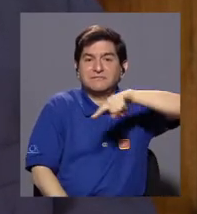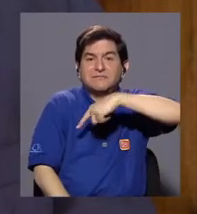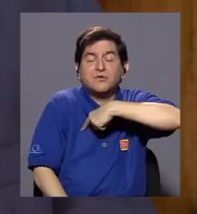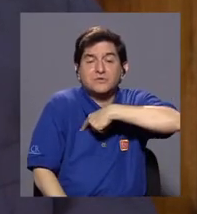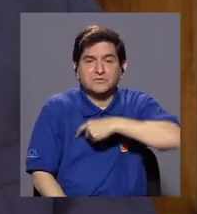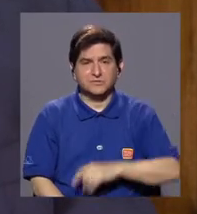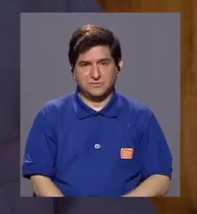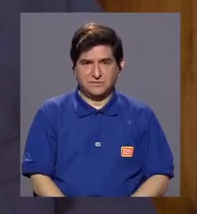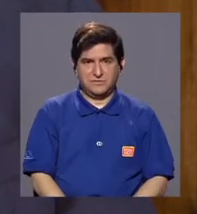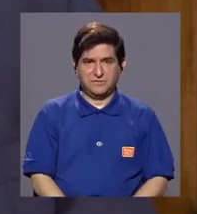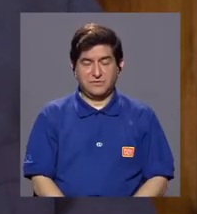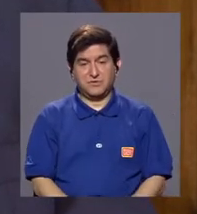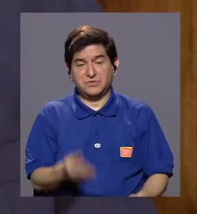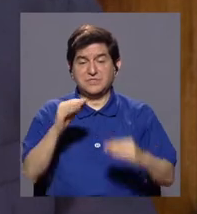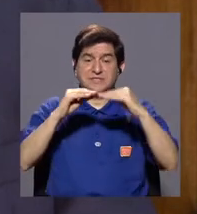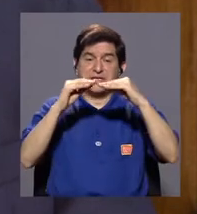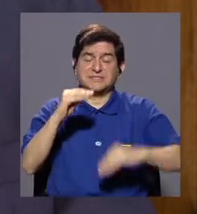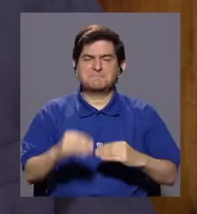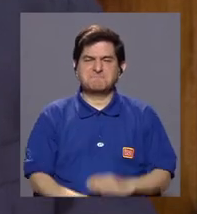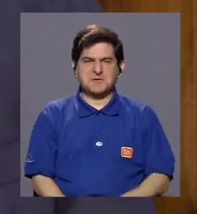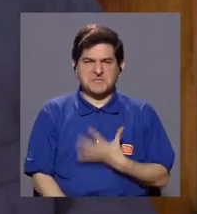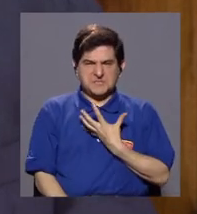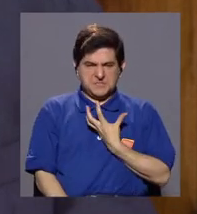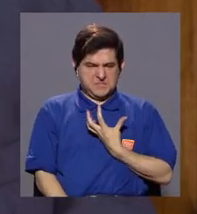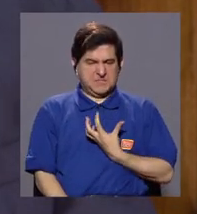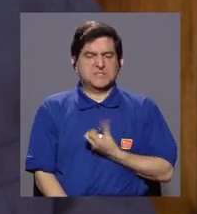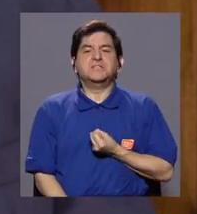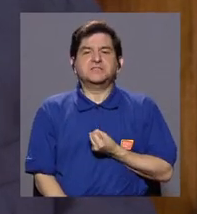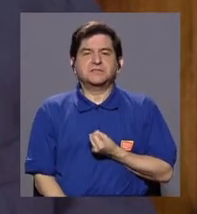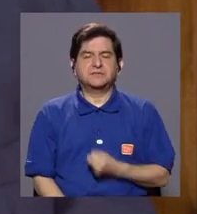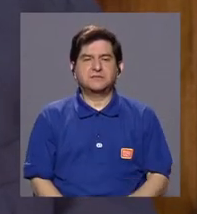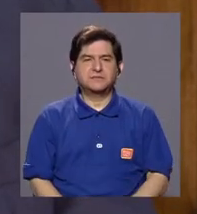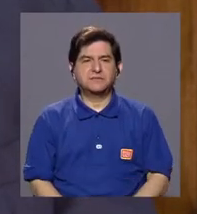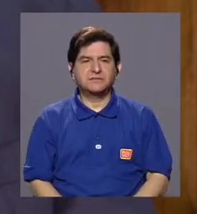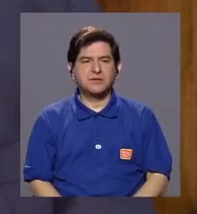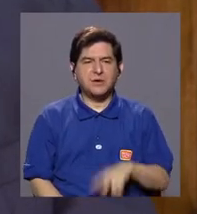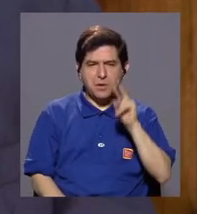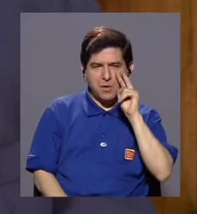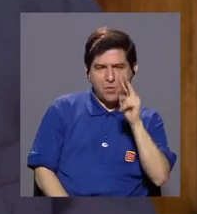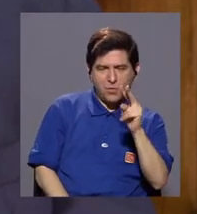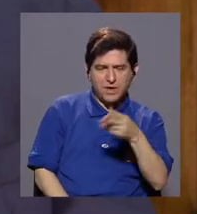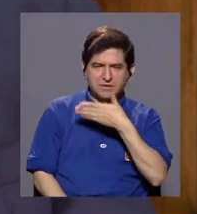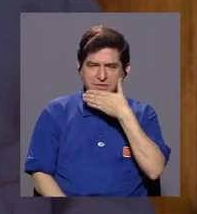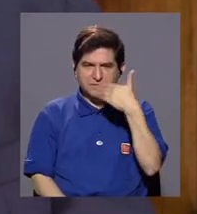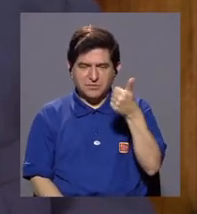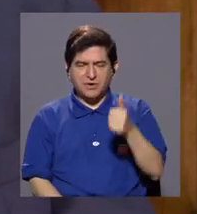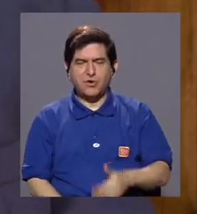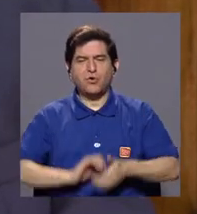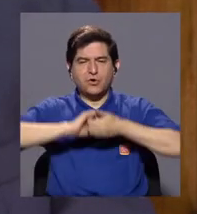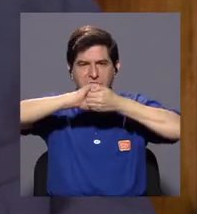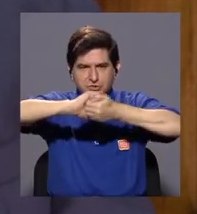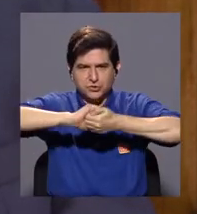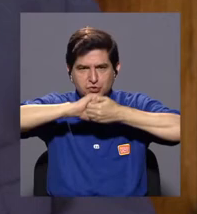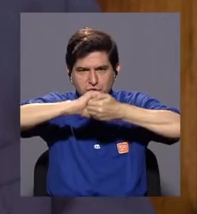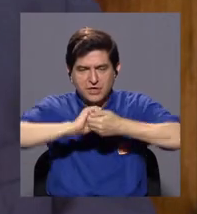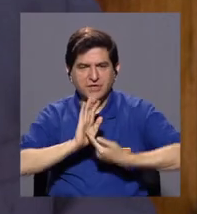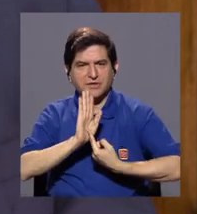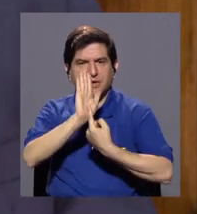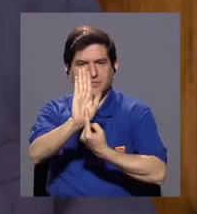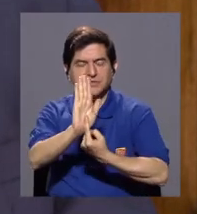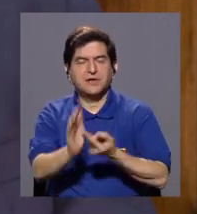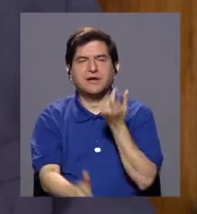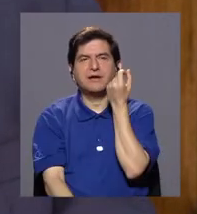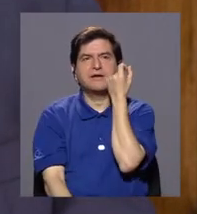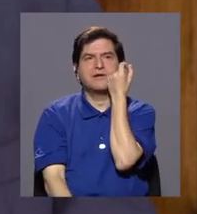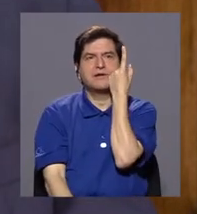fuéramos menos egoístas, más visionarios, más solidarios,